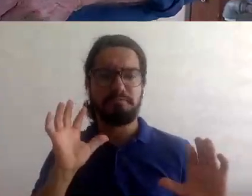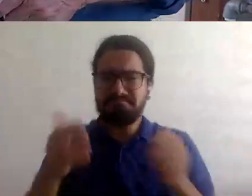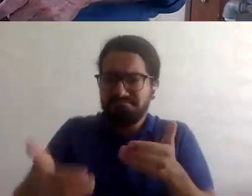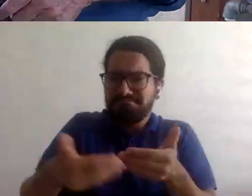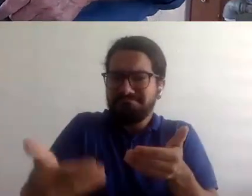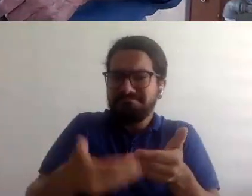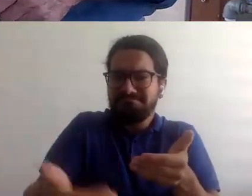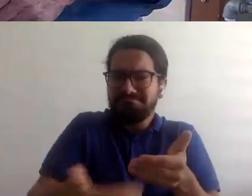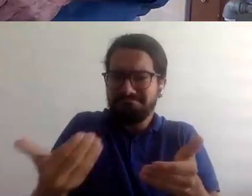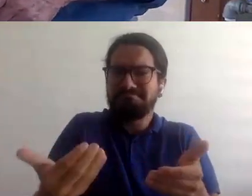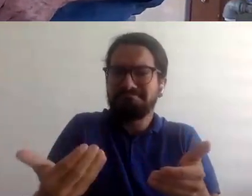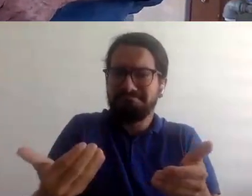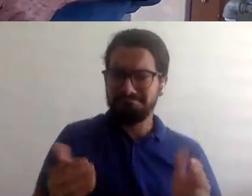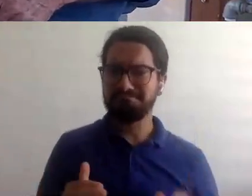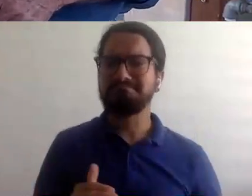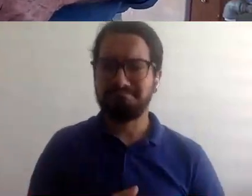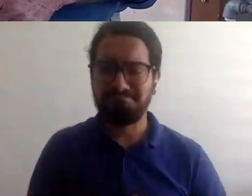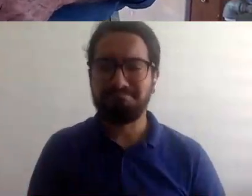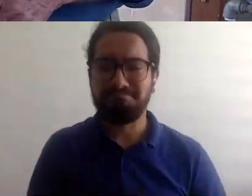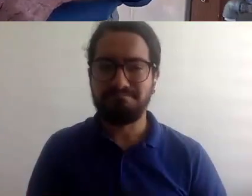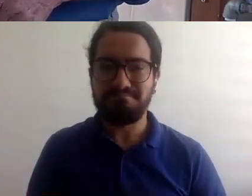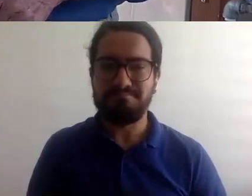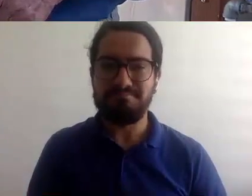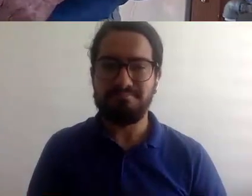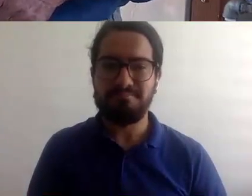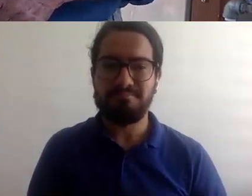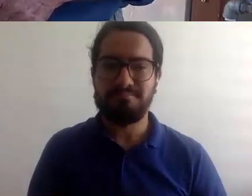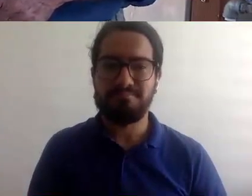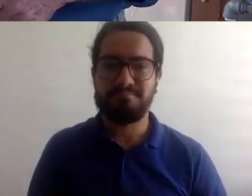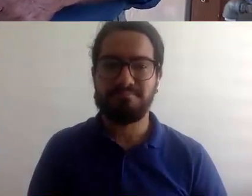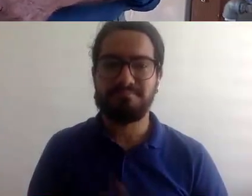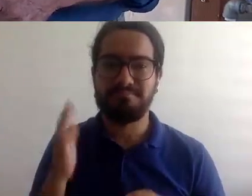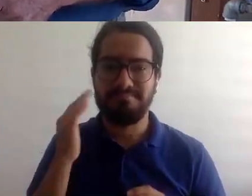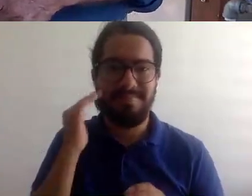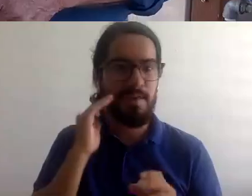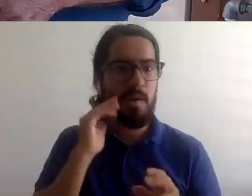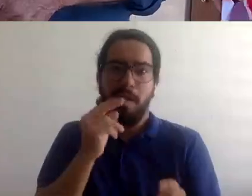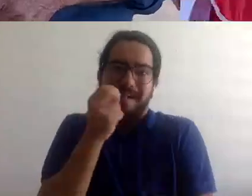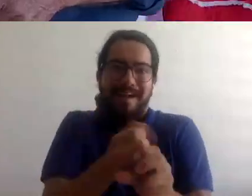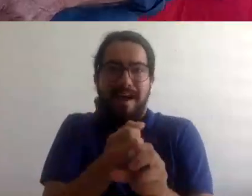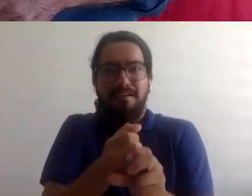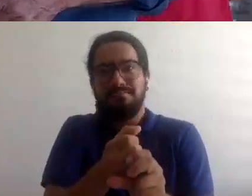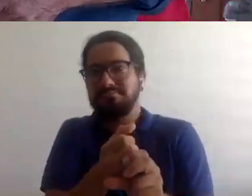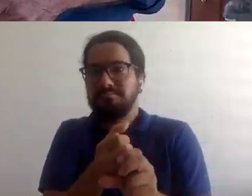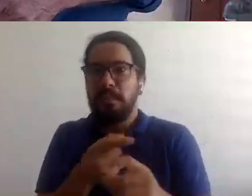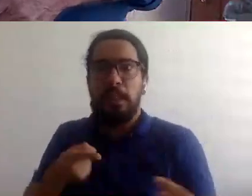O mejor dice, no cuchilleas el perro.